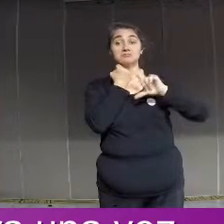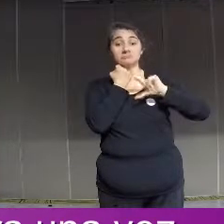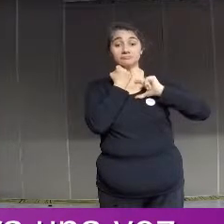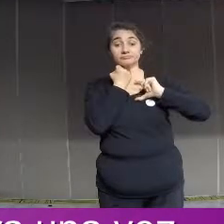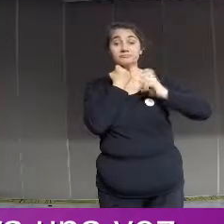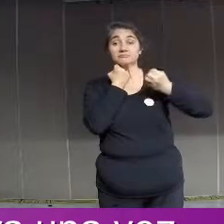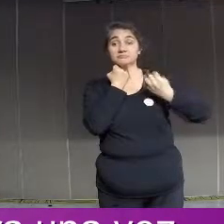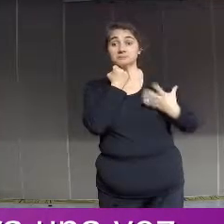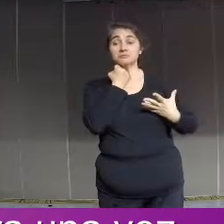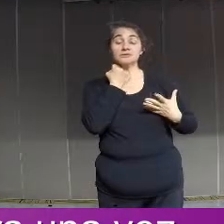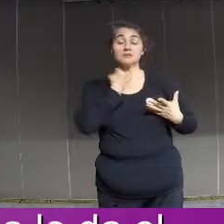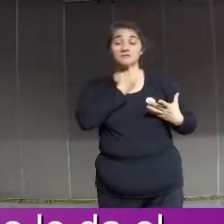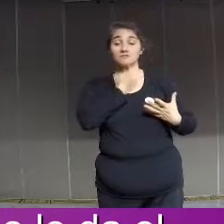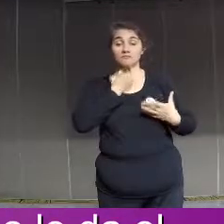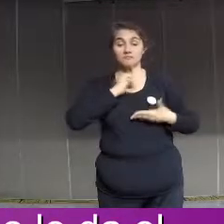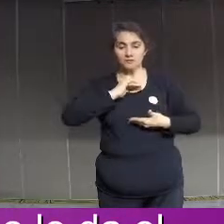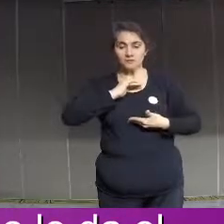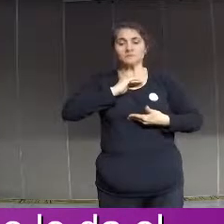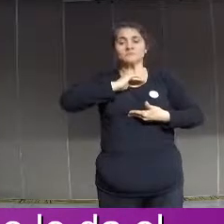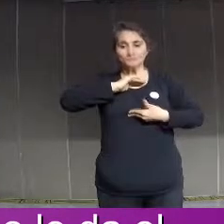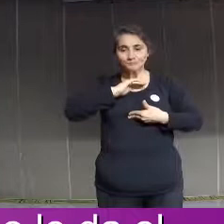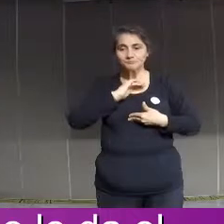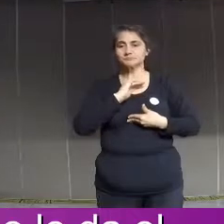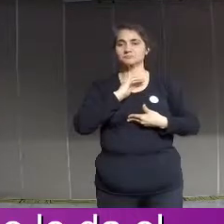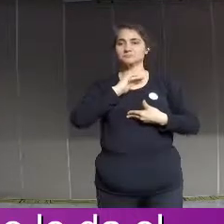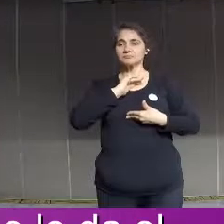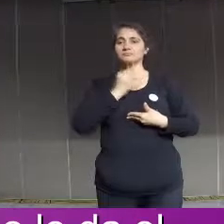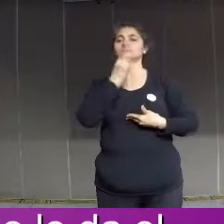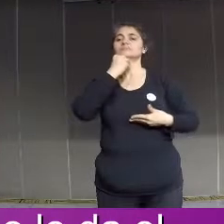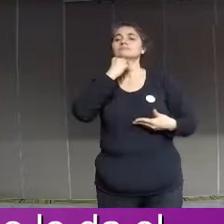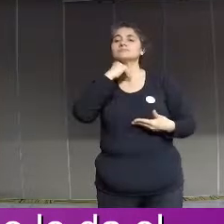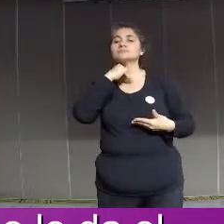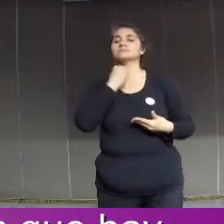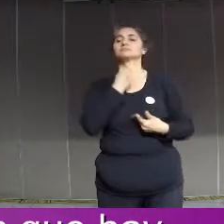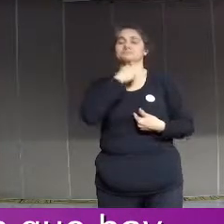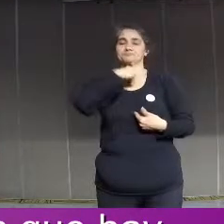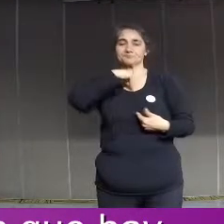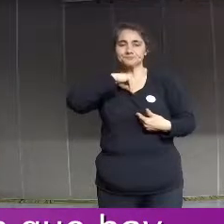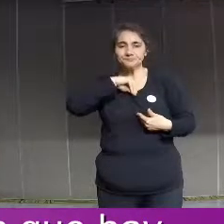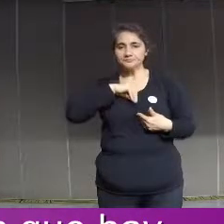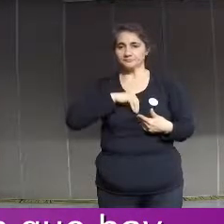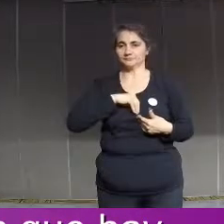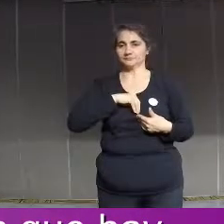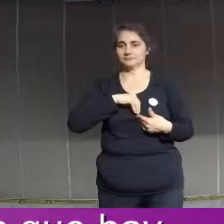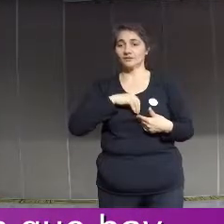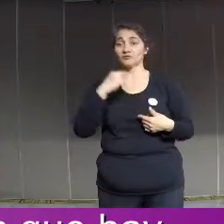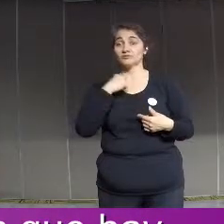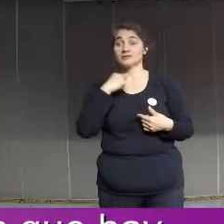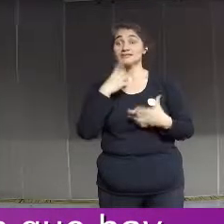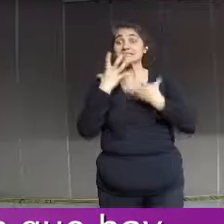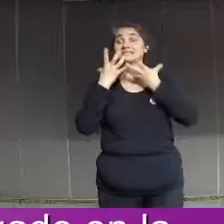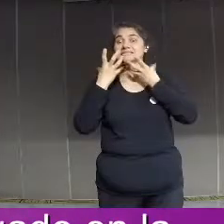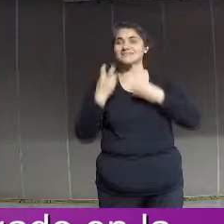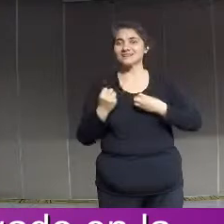le pedís al paciente que vuelva a tragar y limpió, ¿sí? Eso es lo que nosotros llamamos trago seco. Le pedimos al